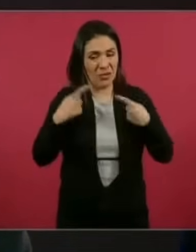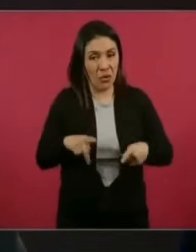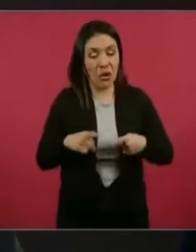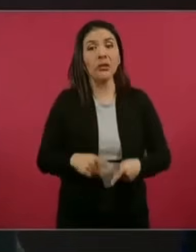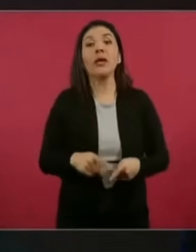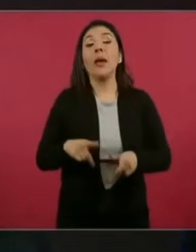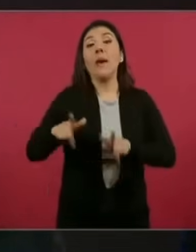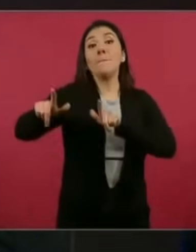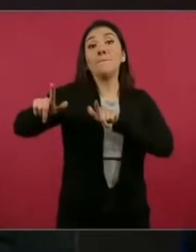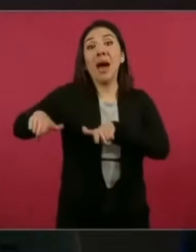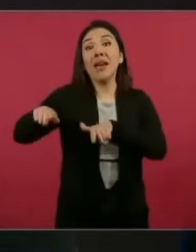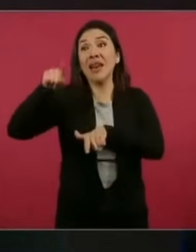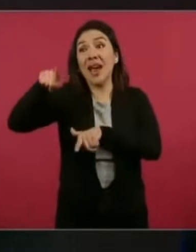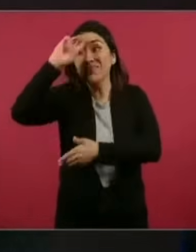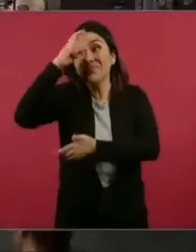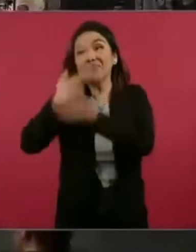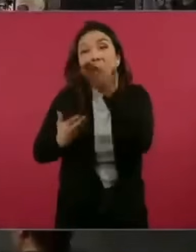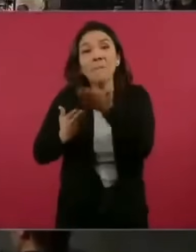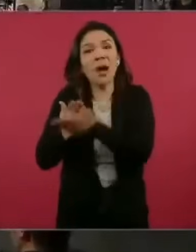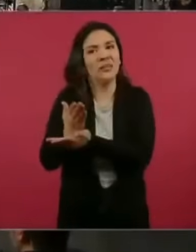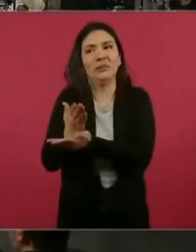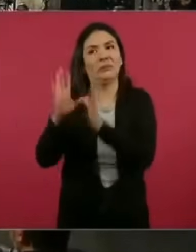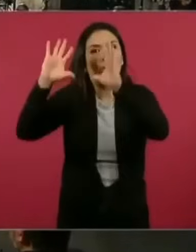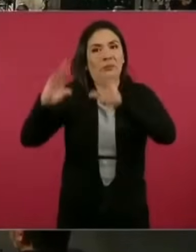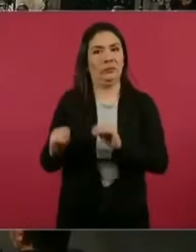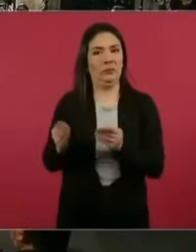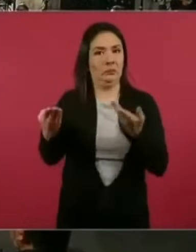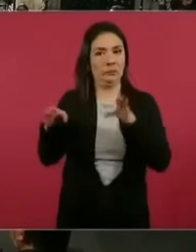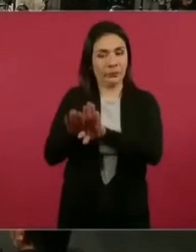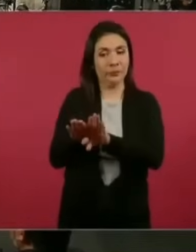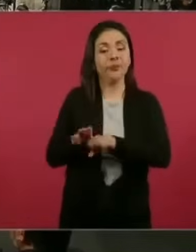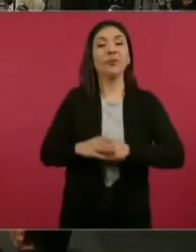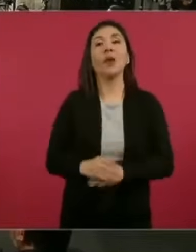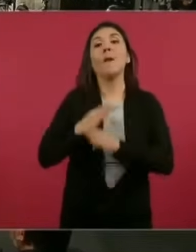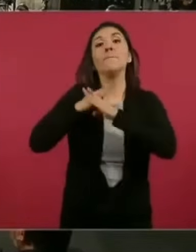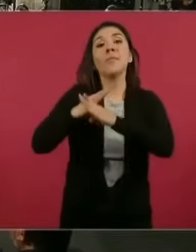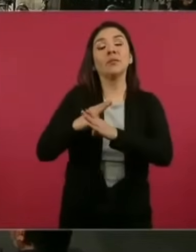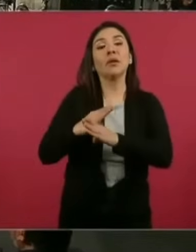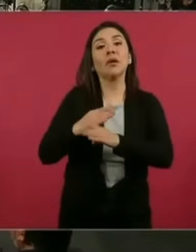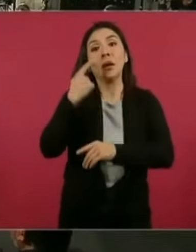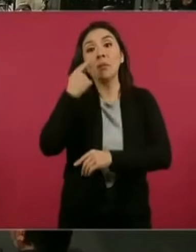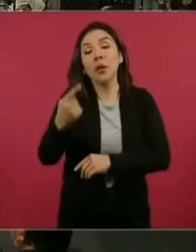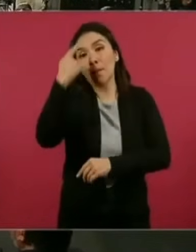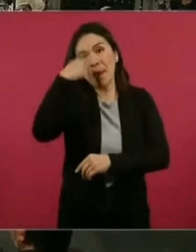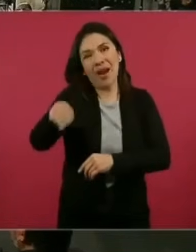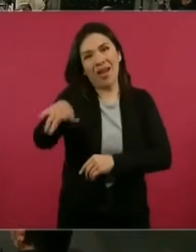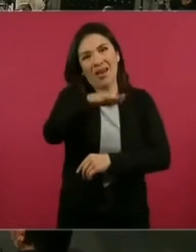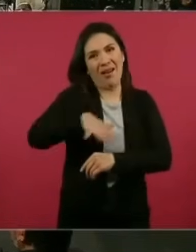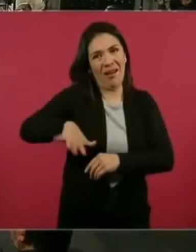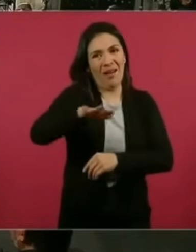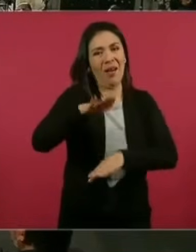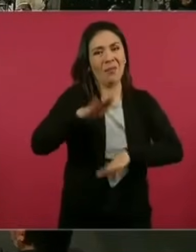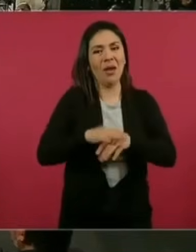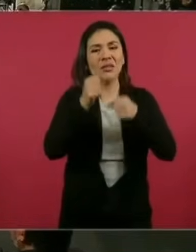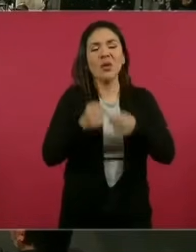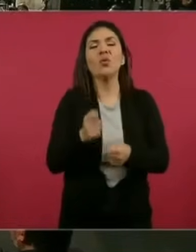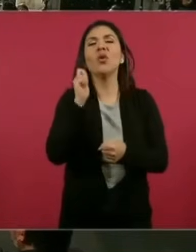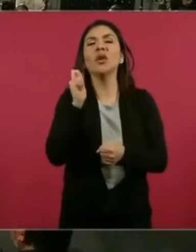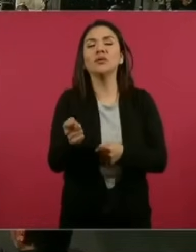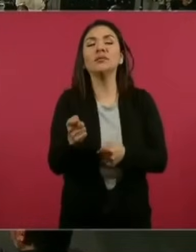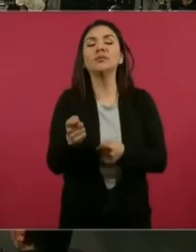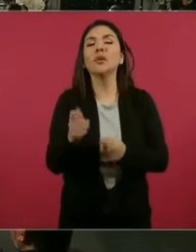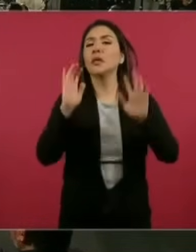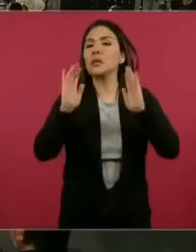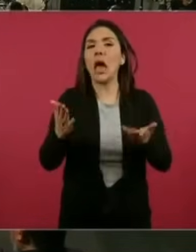de baja el sitio afectado. Se realizó bloqueo geográfico para el ambiente productivo. Esto significa